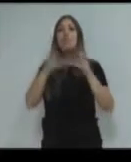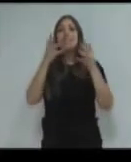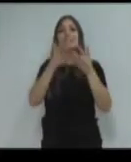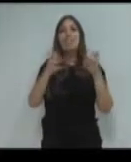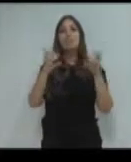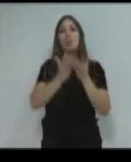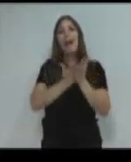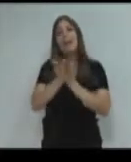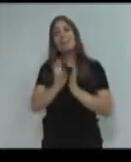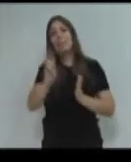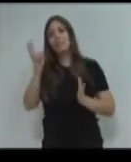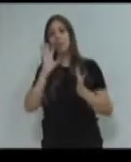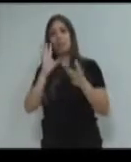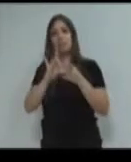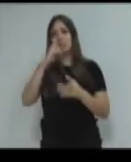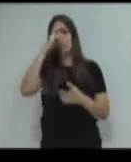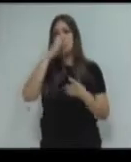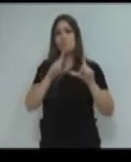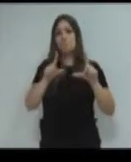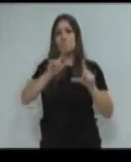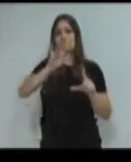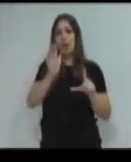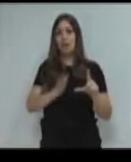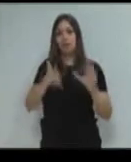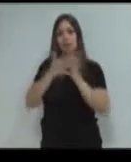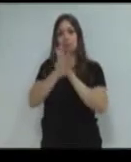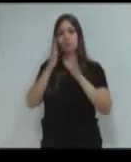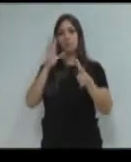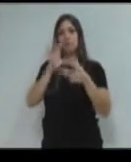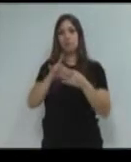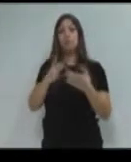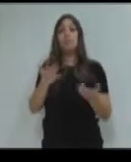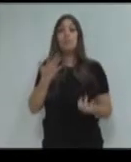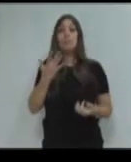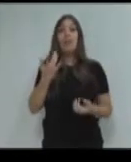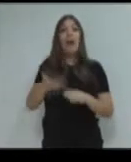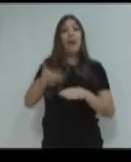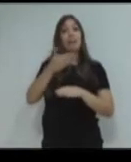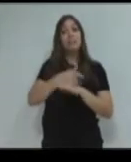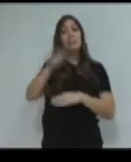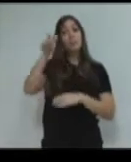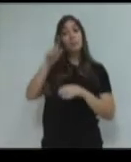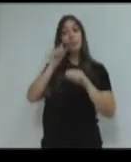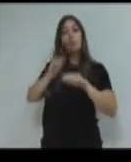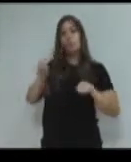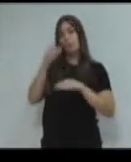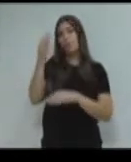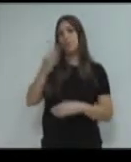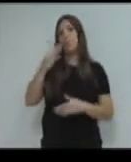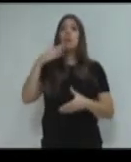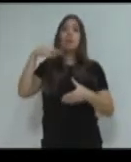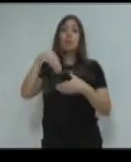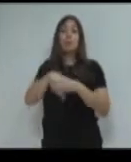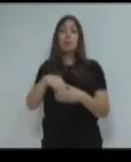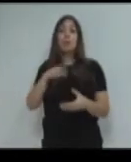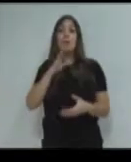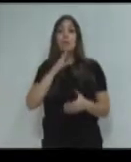imagen. Yo creo que también todo esto está en que hay que formar a la persona sobre las propias